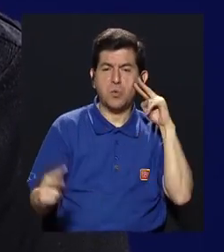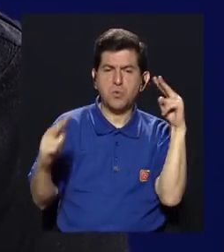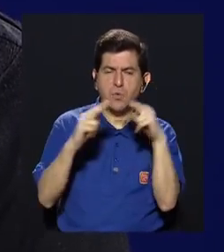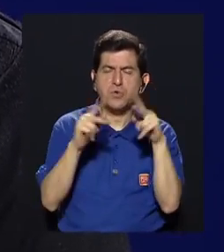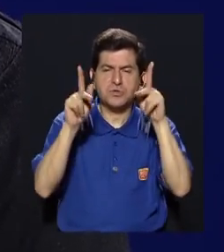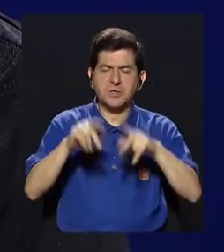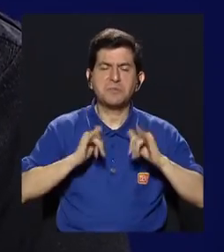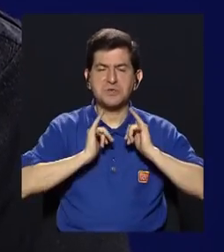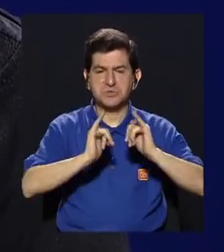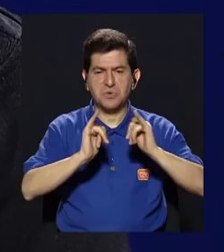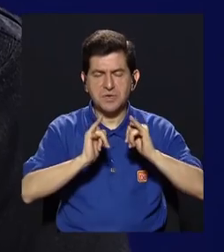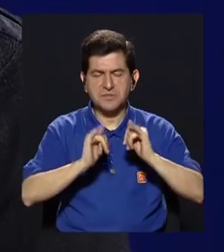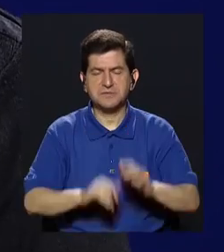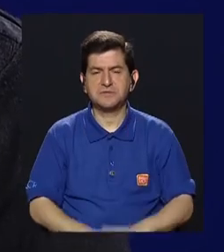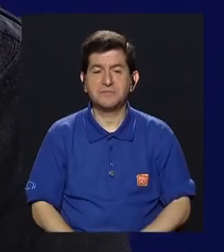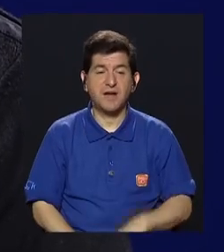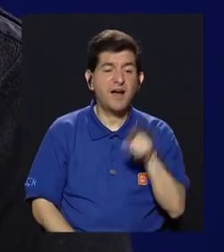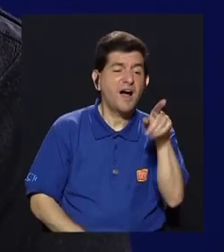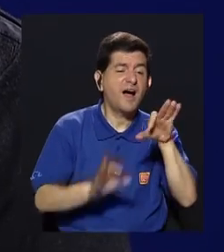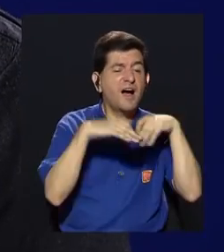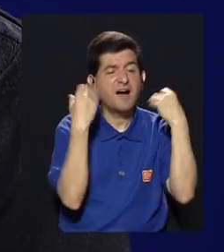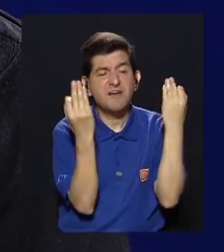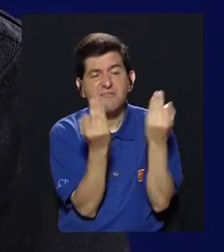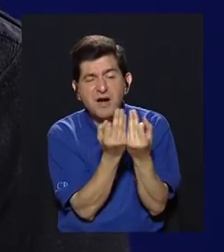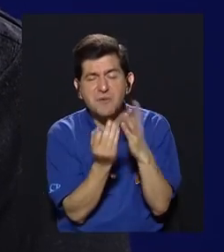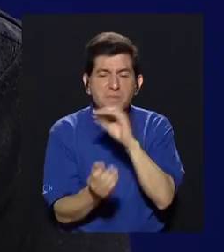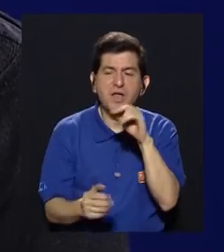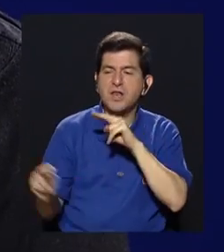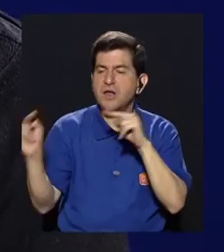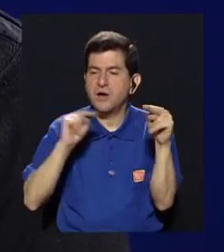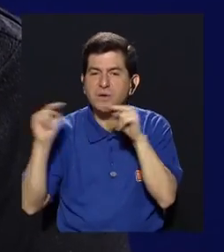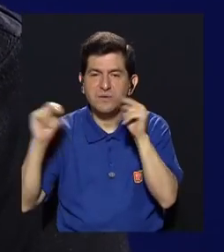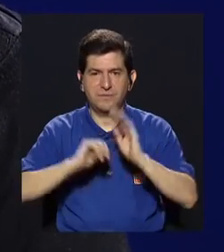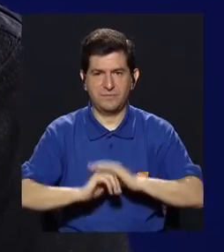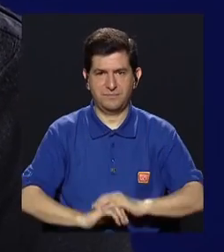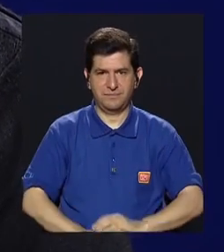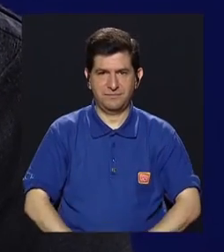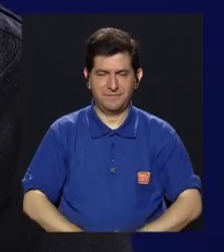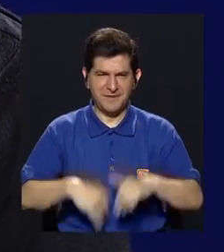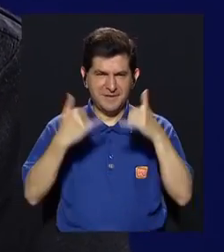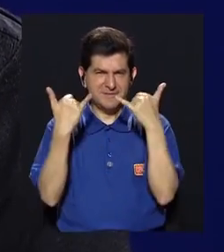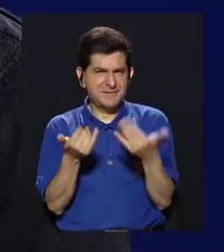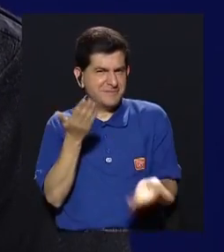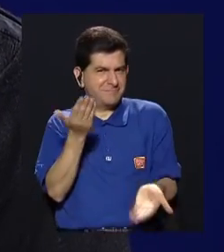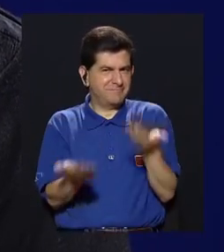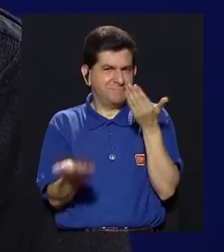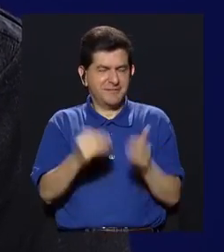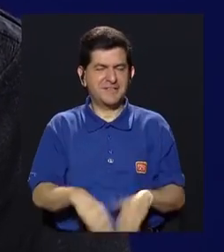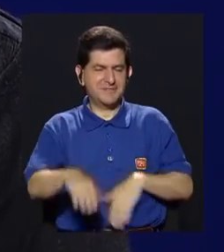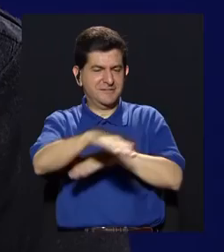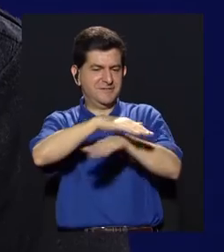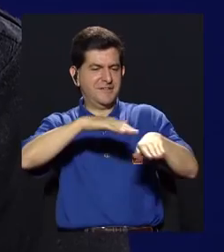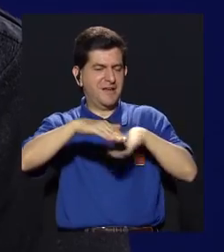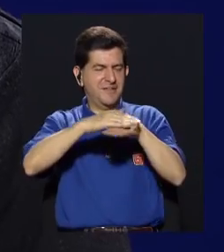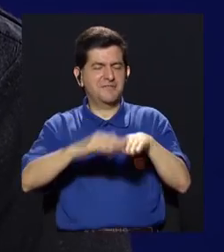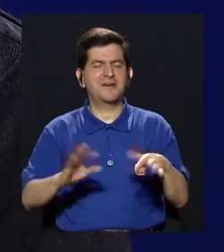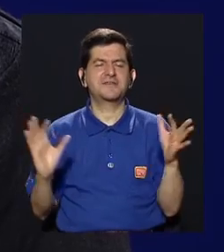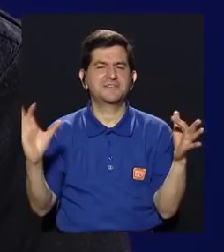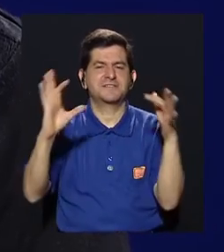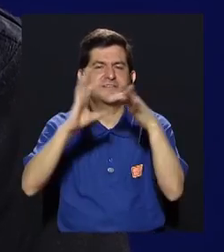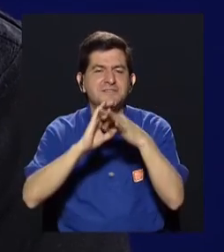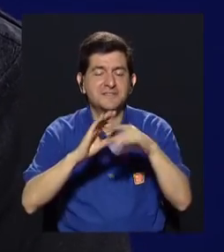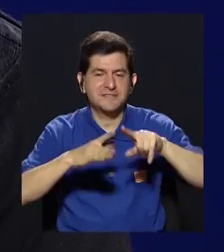conoce gente en común aquella familia o aquel negocio entonces ya hay como ya hay como una base de familiaridad